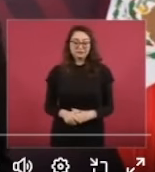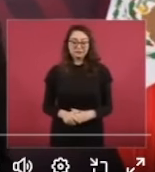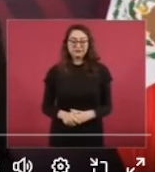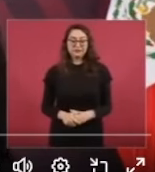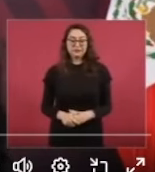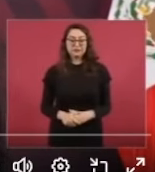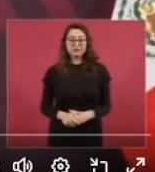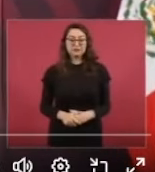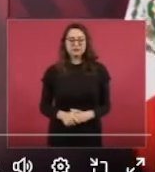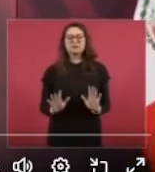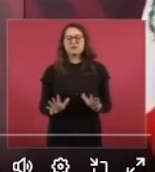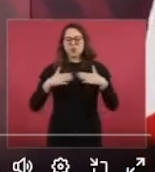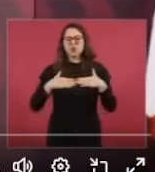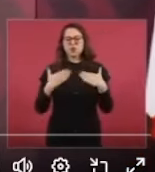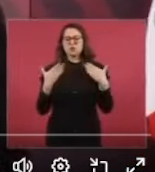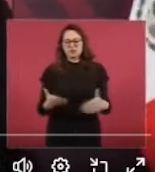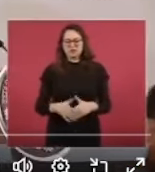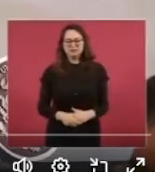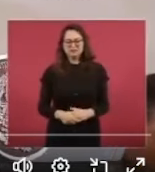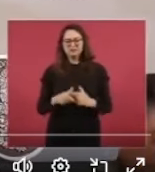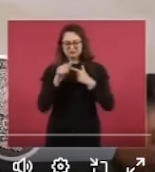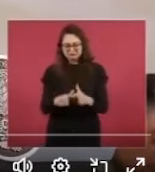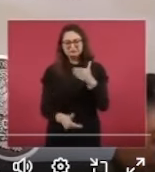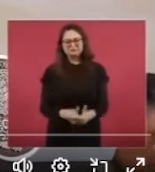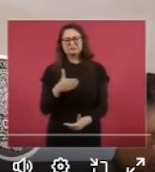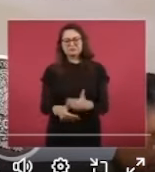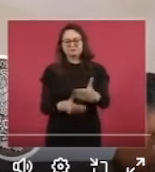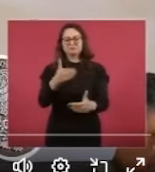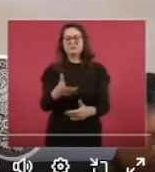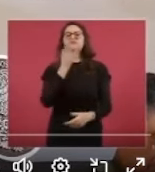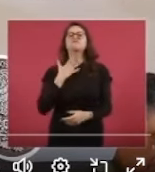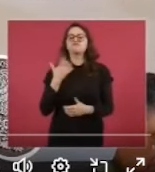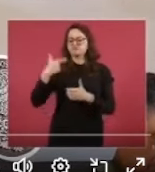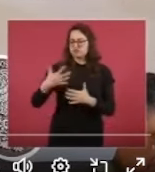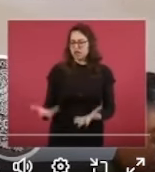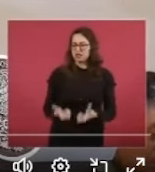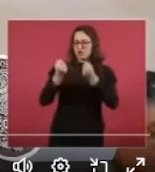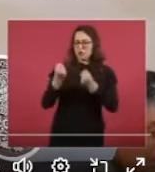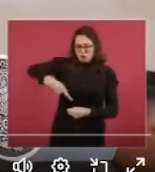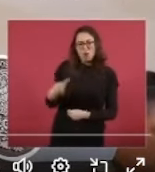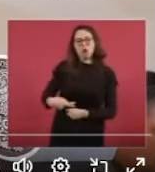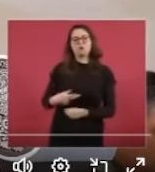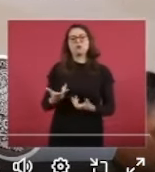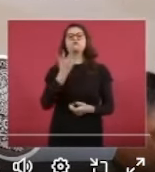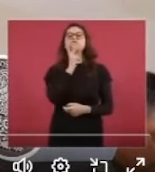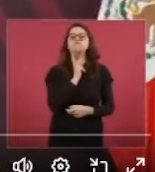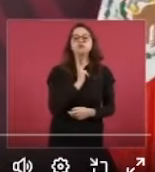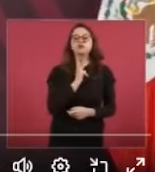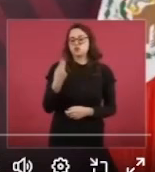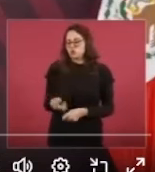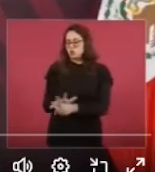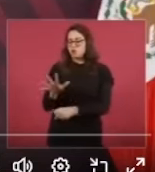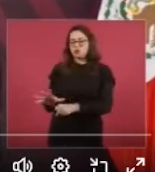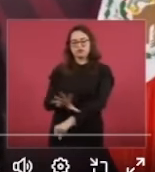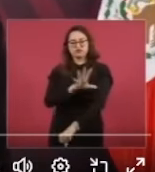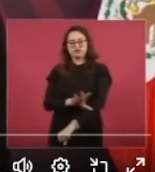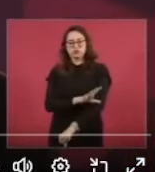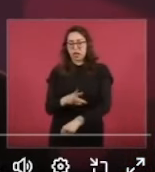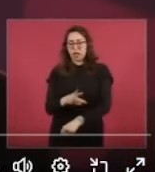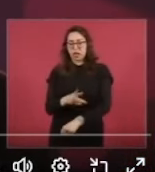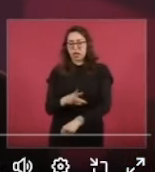pero tengo confianza de que se va a seguir avanzando en el rescate de la industria petrolera y de la autosuficiencia